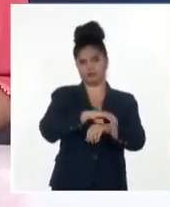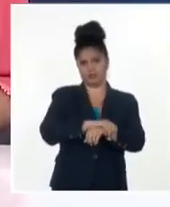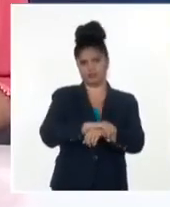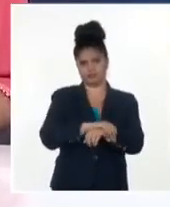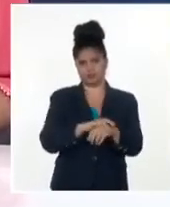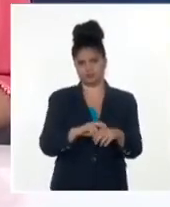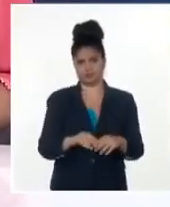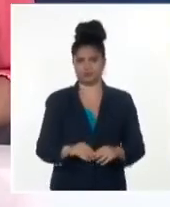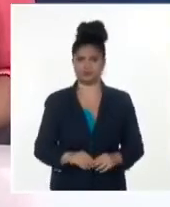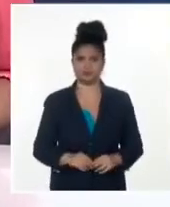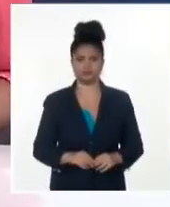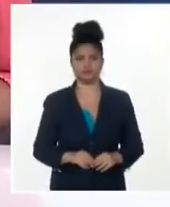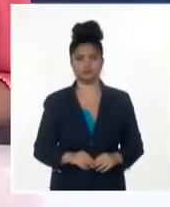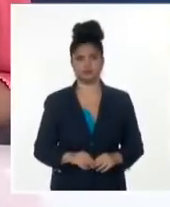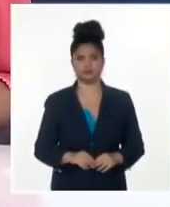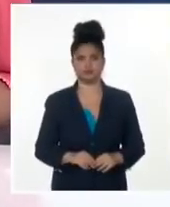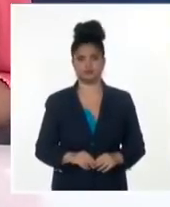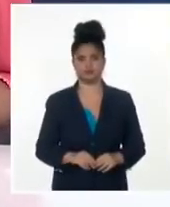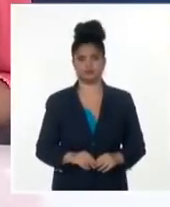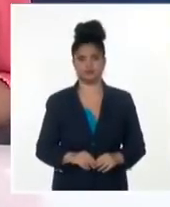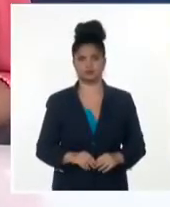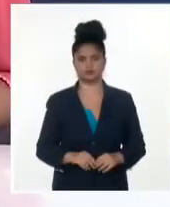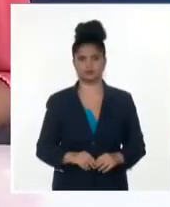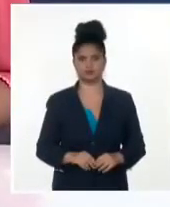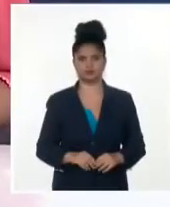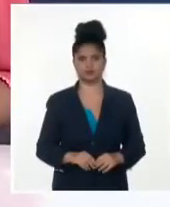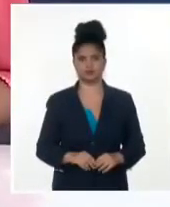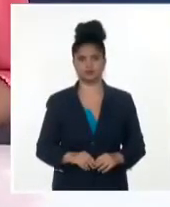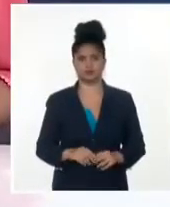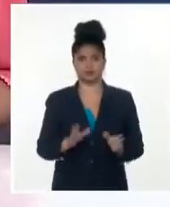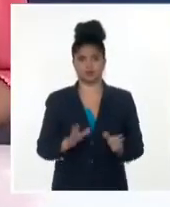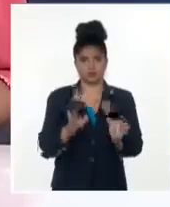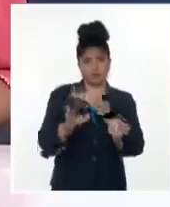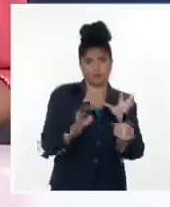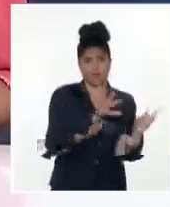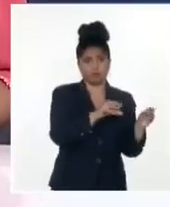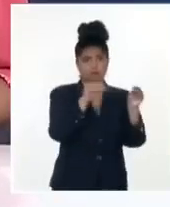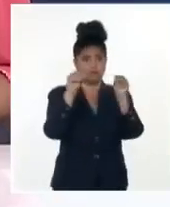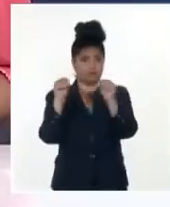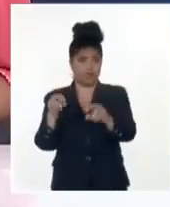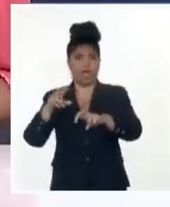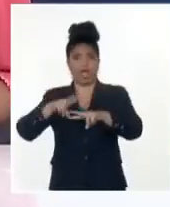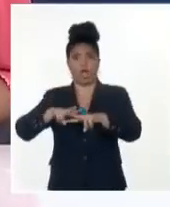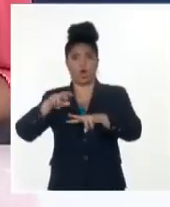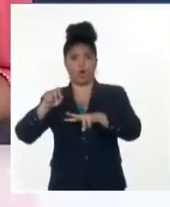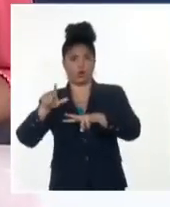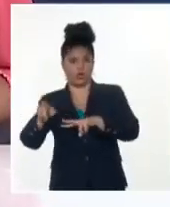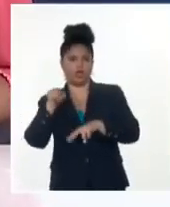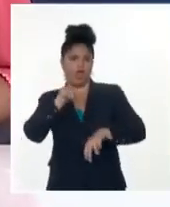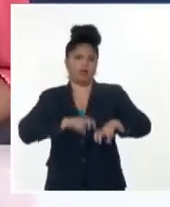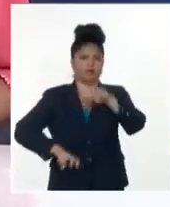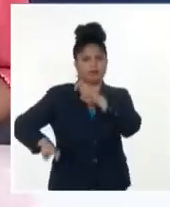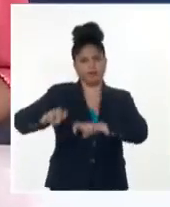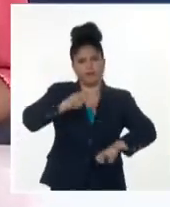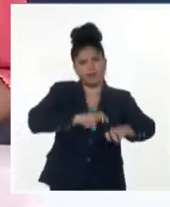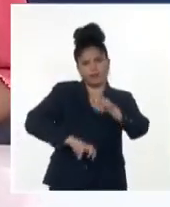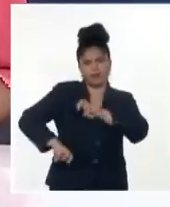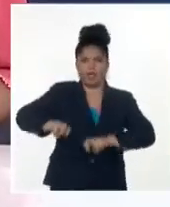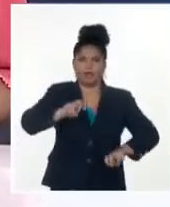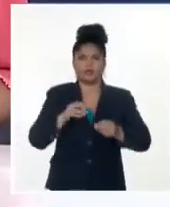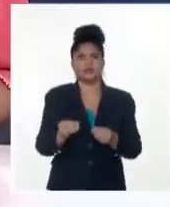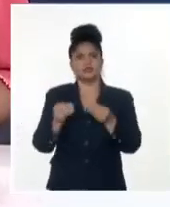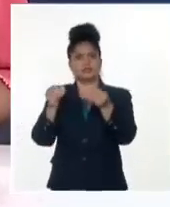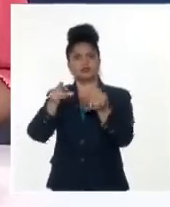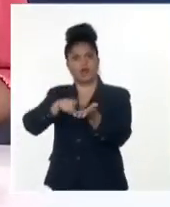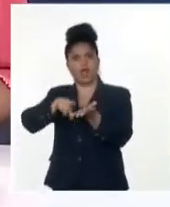autoridades norteamericanas. Los contenedores asegurados fueron trasladados para la escuadrilla naval de Holguín y entregados a la Guardia Operativa Provincial,